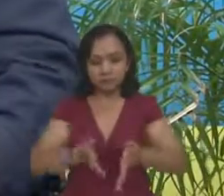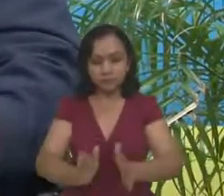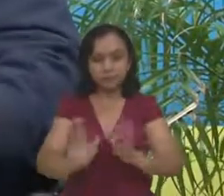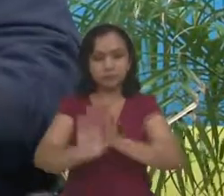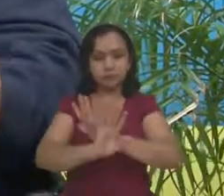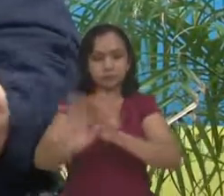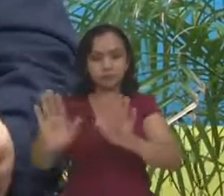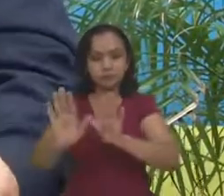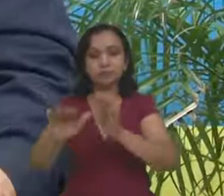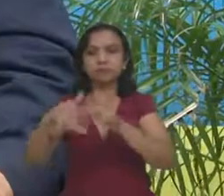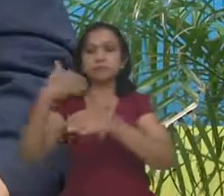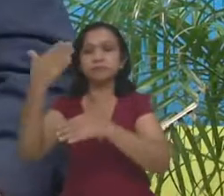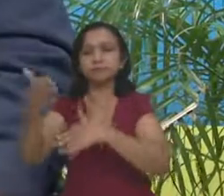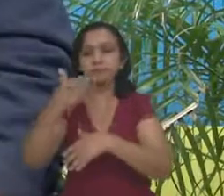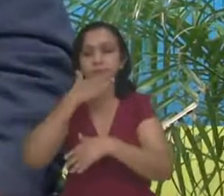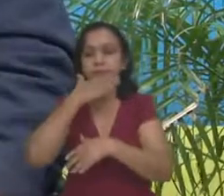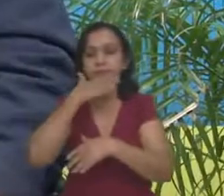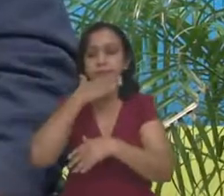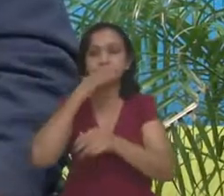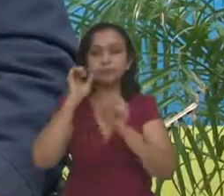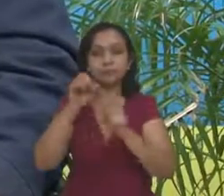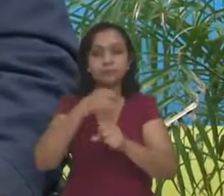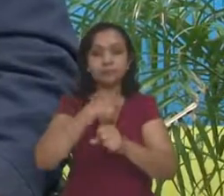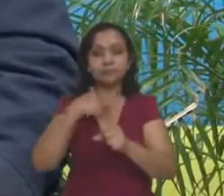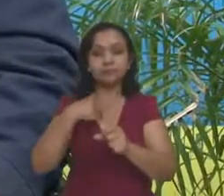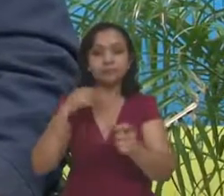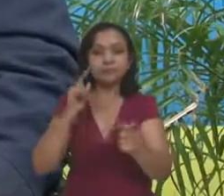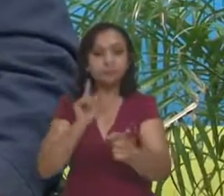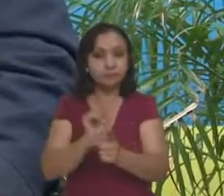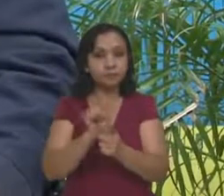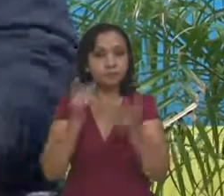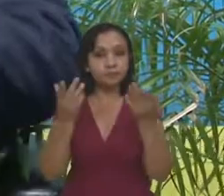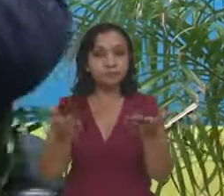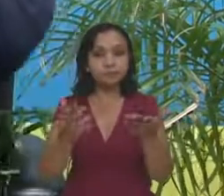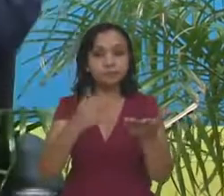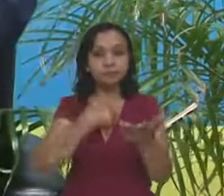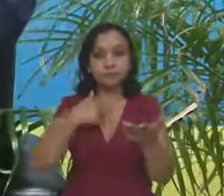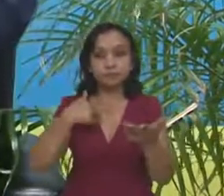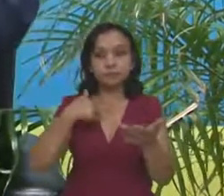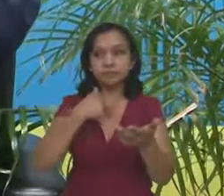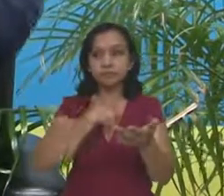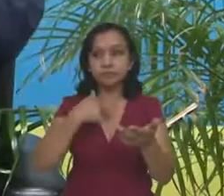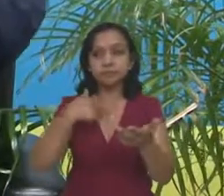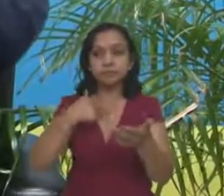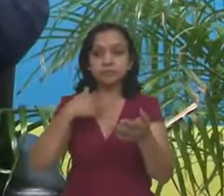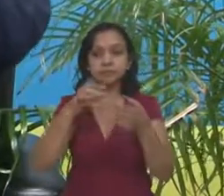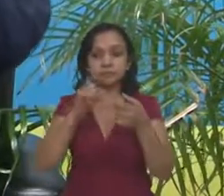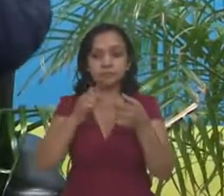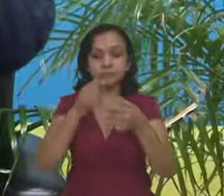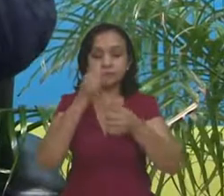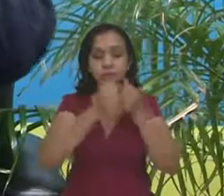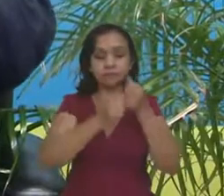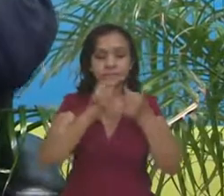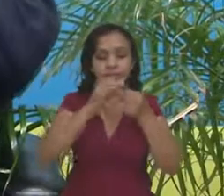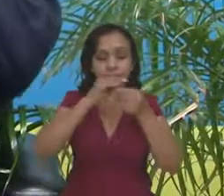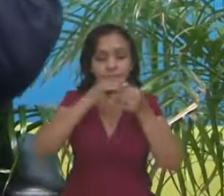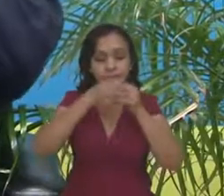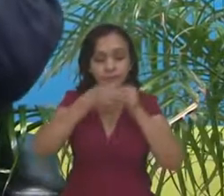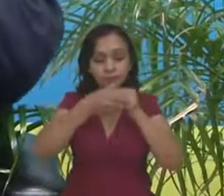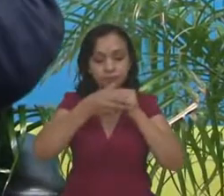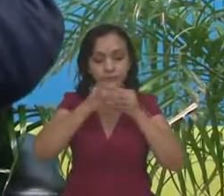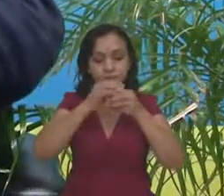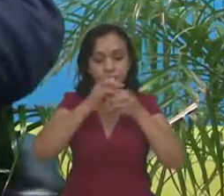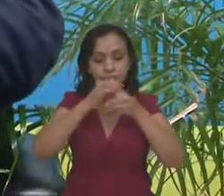eso se fue lo que se encontró. Y lo que va haciendo es que va dañando la envoltura del nervio.